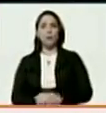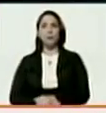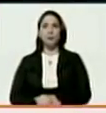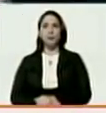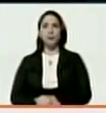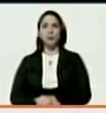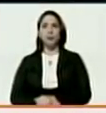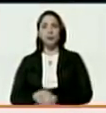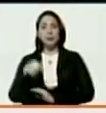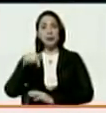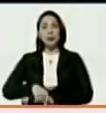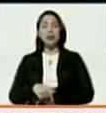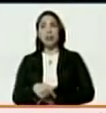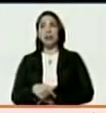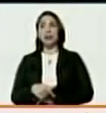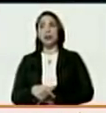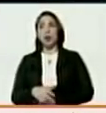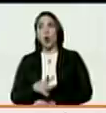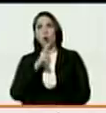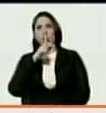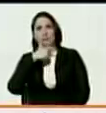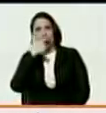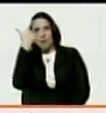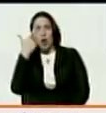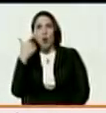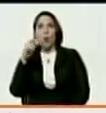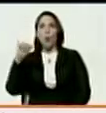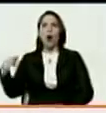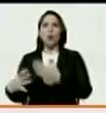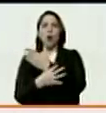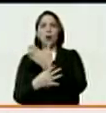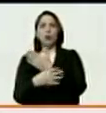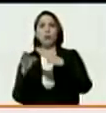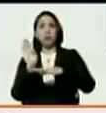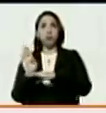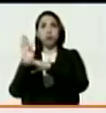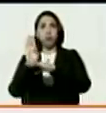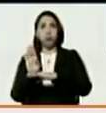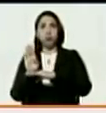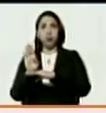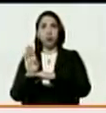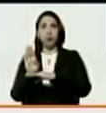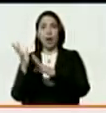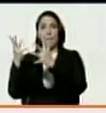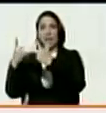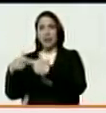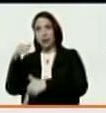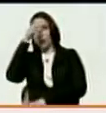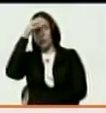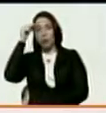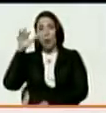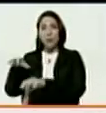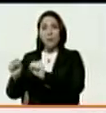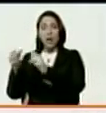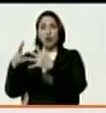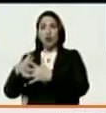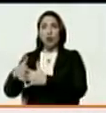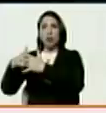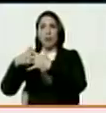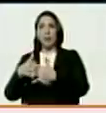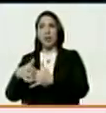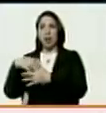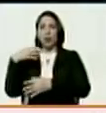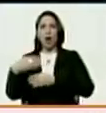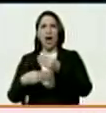esta aventura tenebrosa de Juan Guaidó, amparada por la administración Trump, por el imperio norteamericano, se han